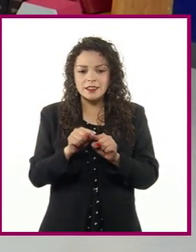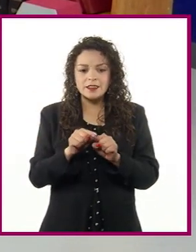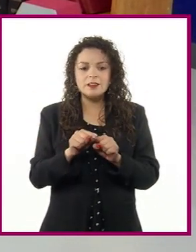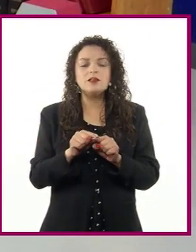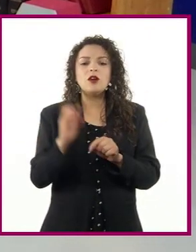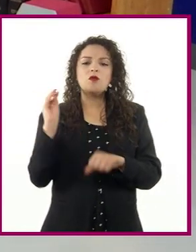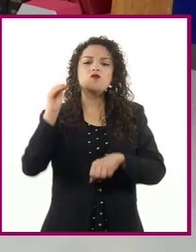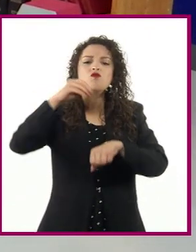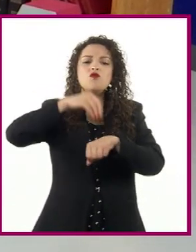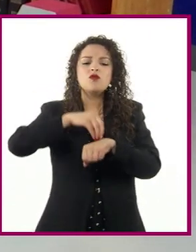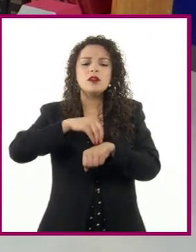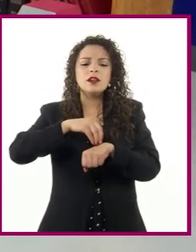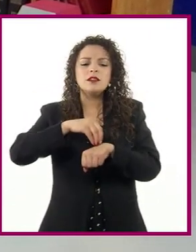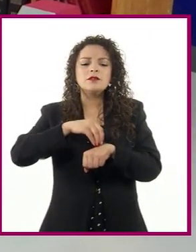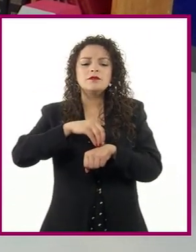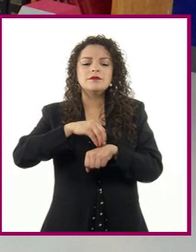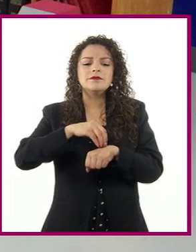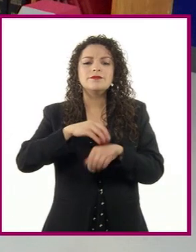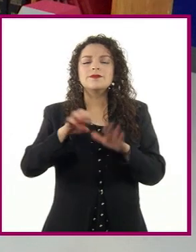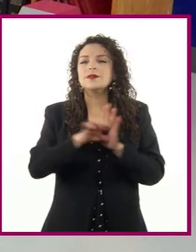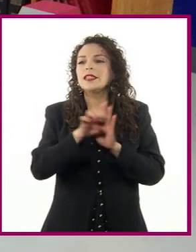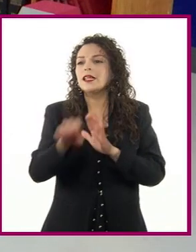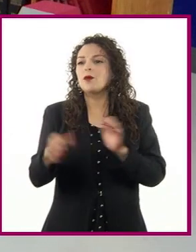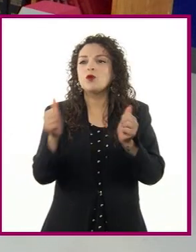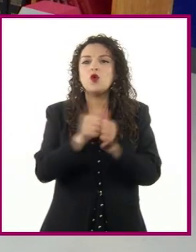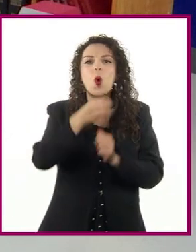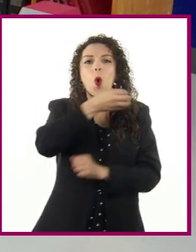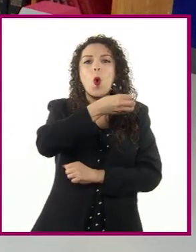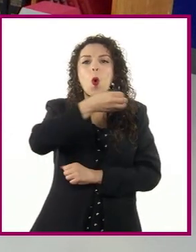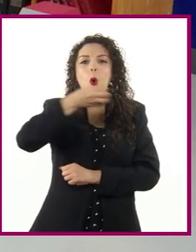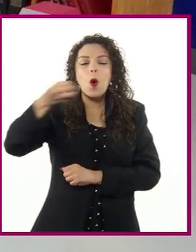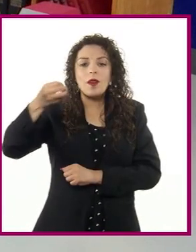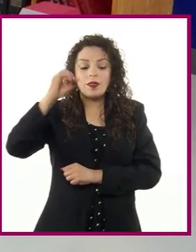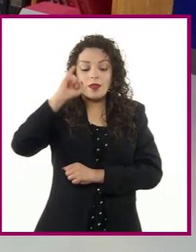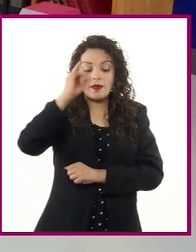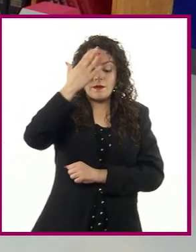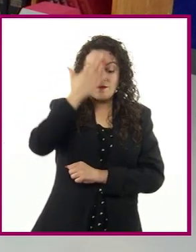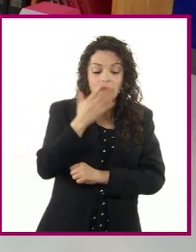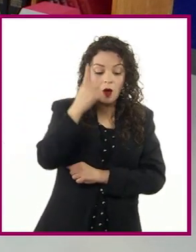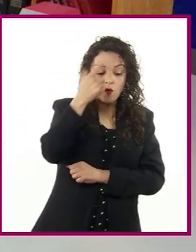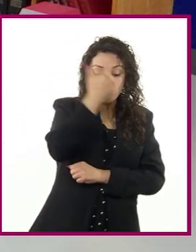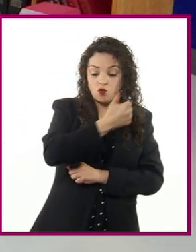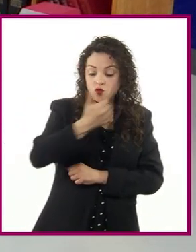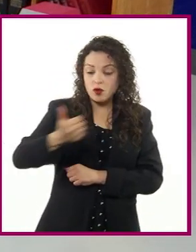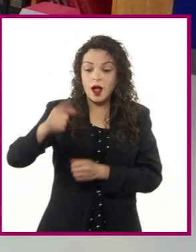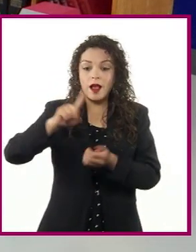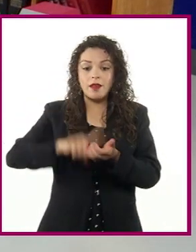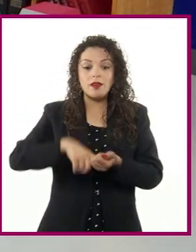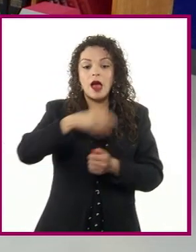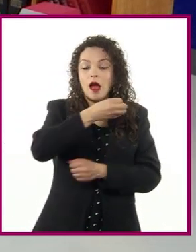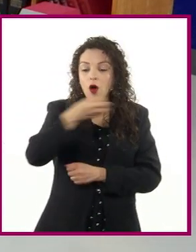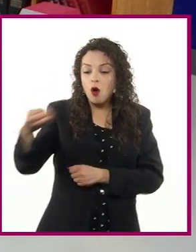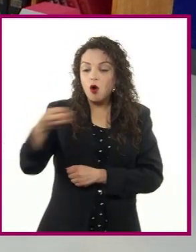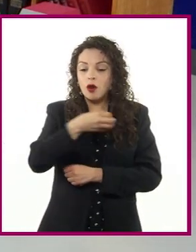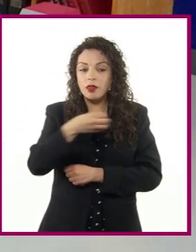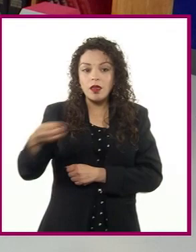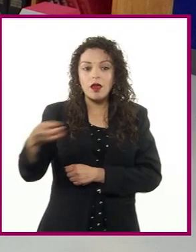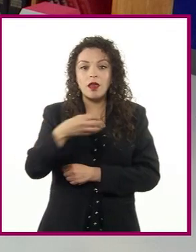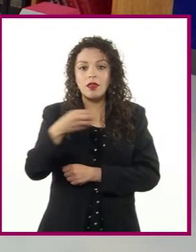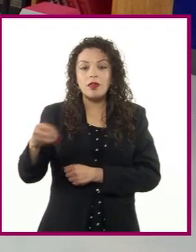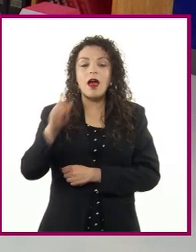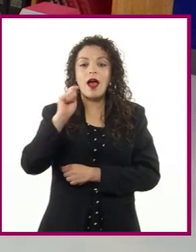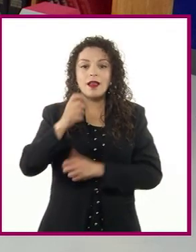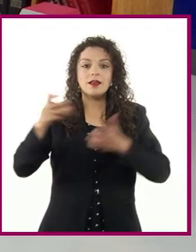forma que sigan un orden las imágenes. Cada viñeta representa una secuencia de la acción que se